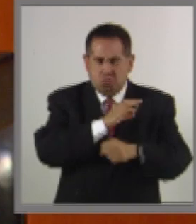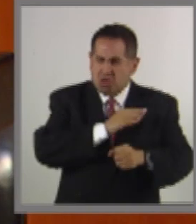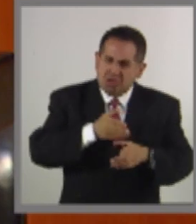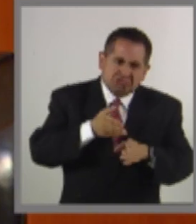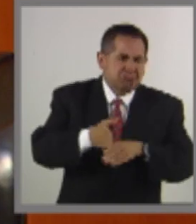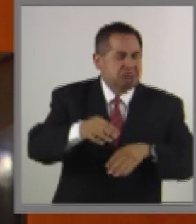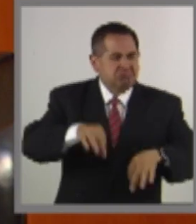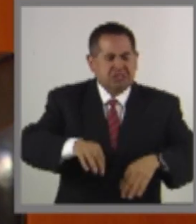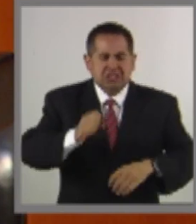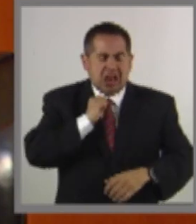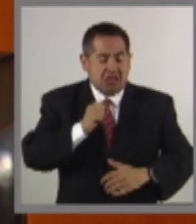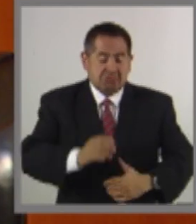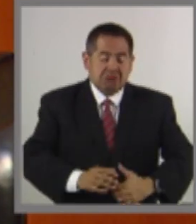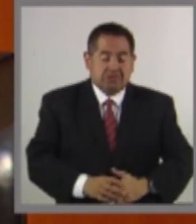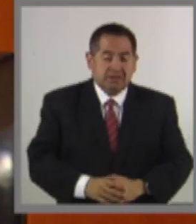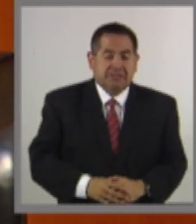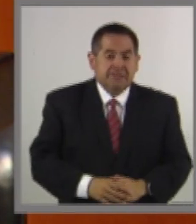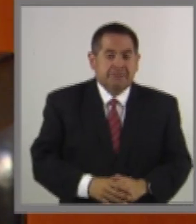Senado.